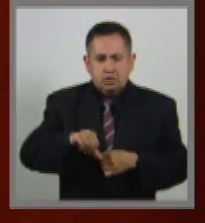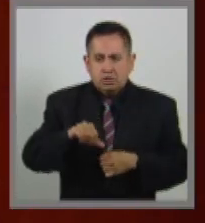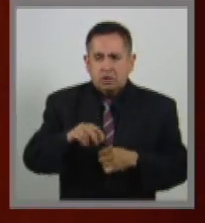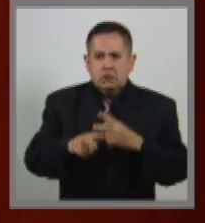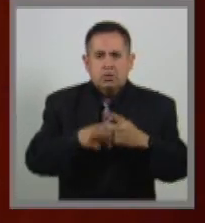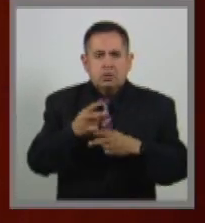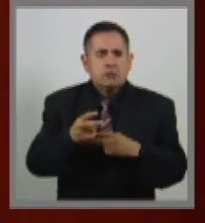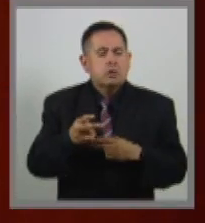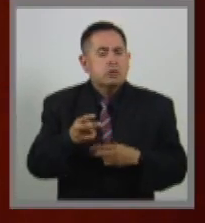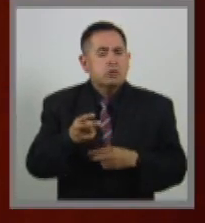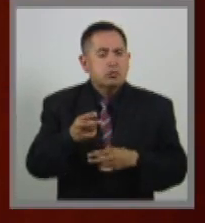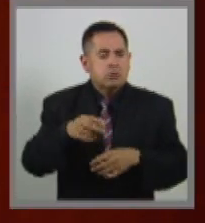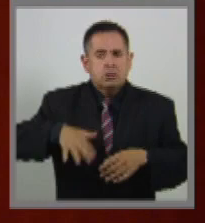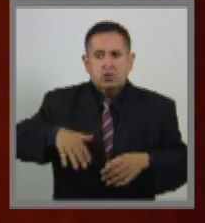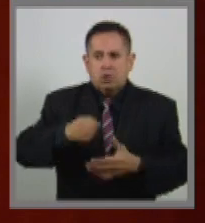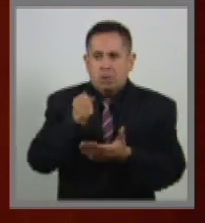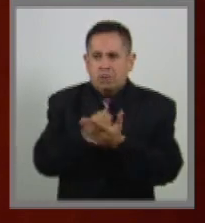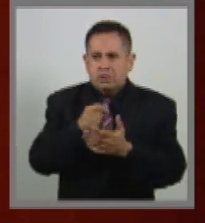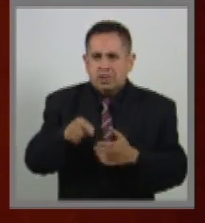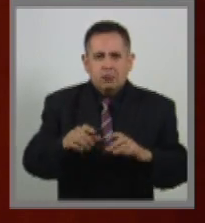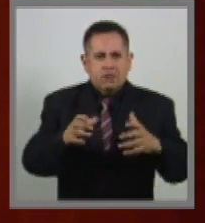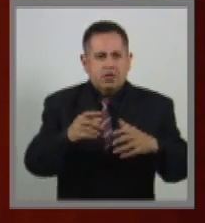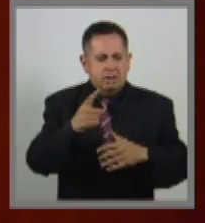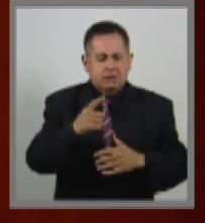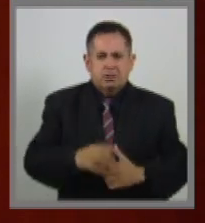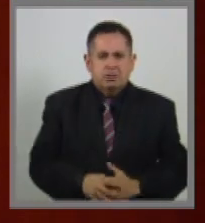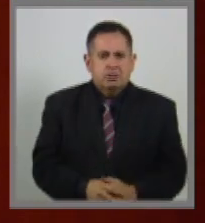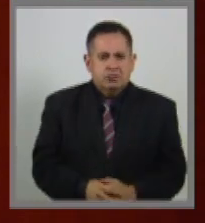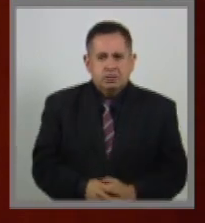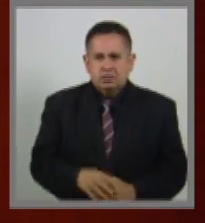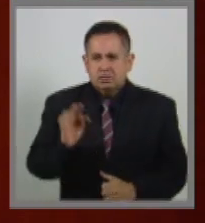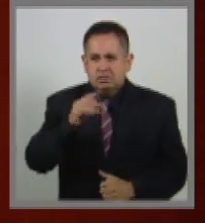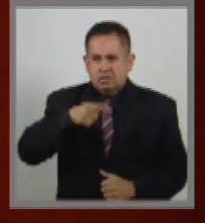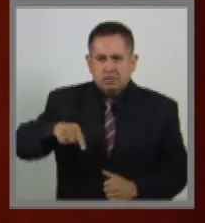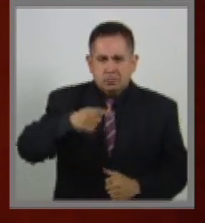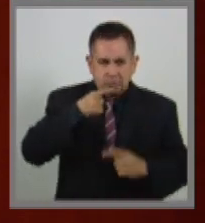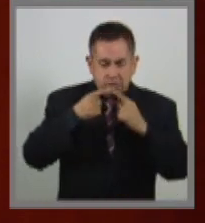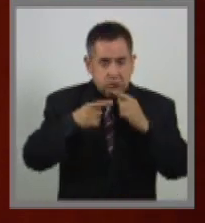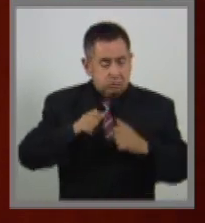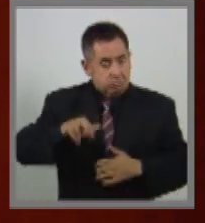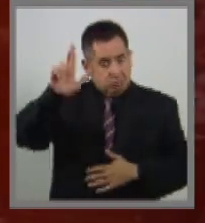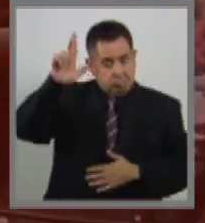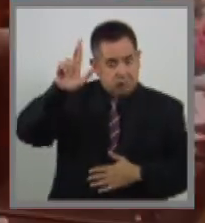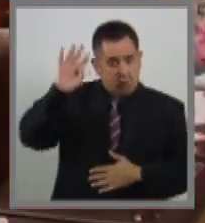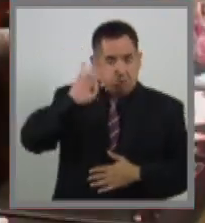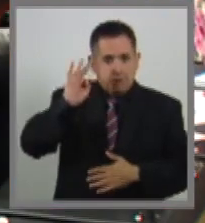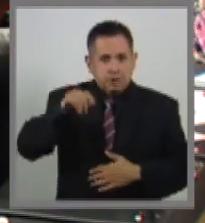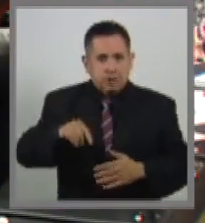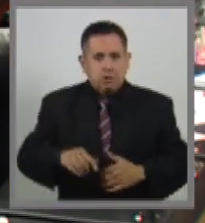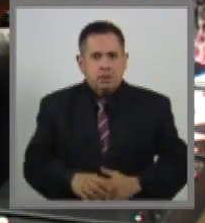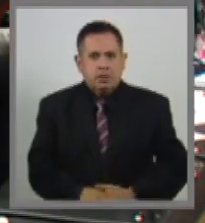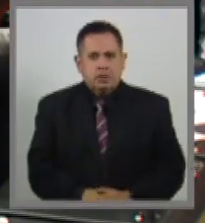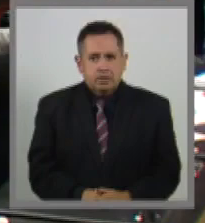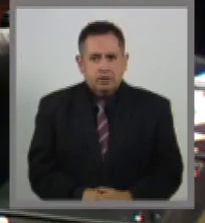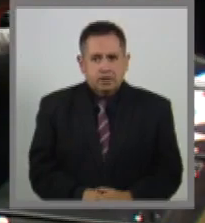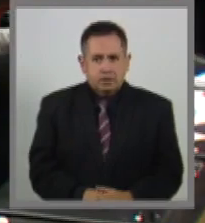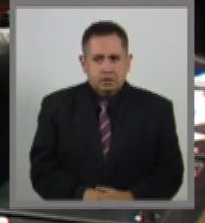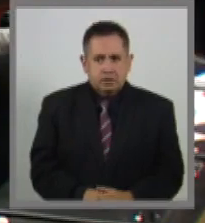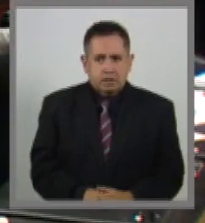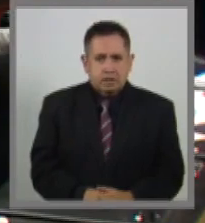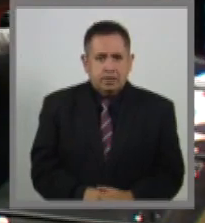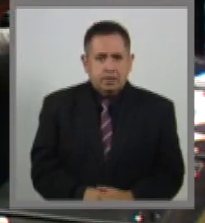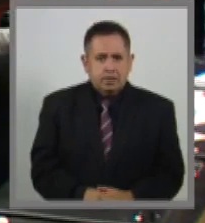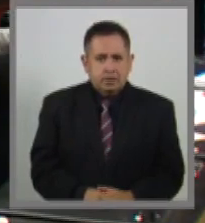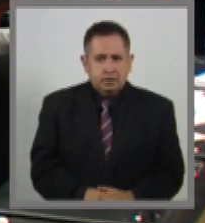de aprobarse el anterior punto de acuerdo. Quienes estén por la afirmativa, favor de levantar la mano. Quienes estén por